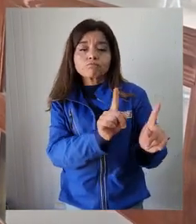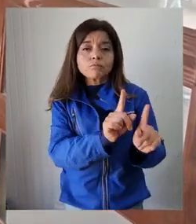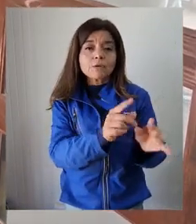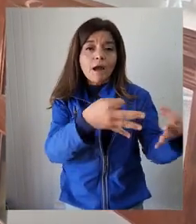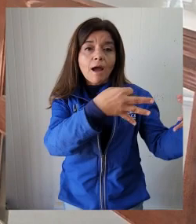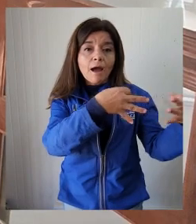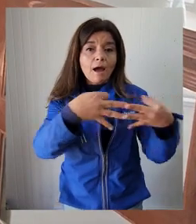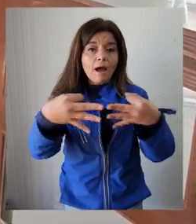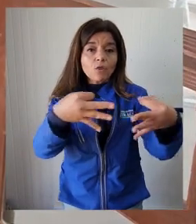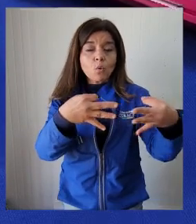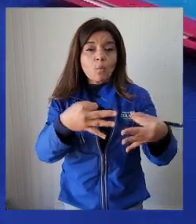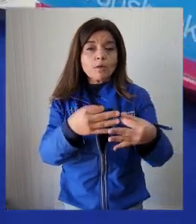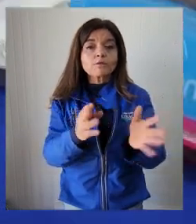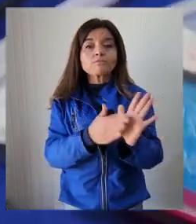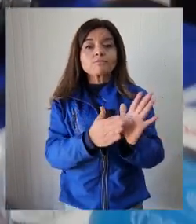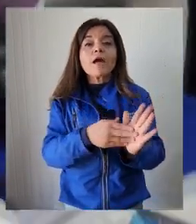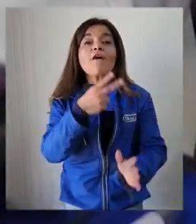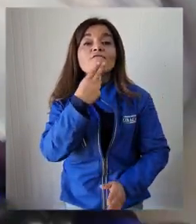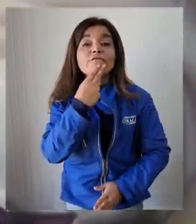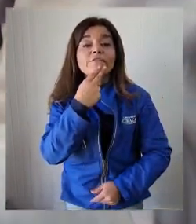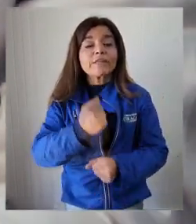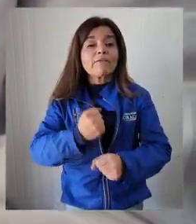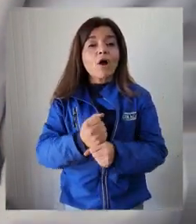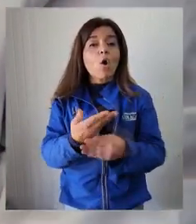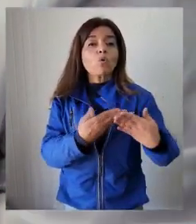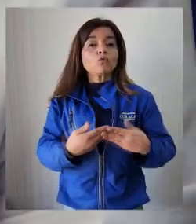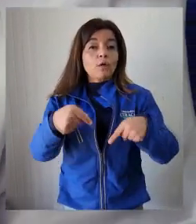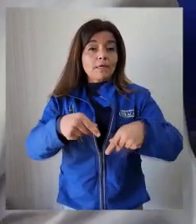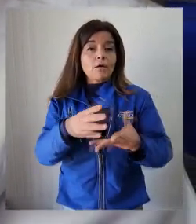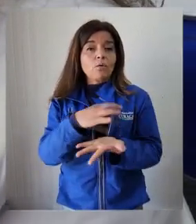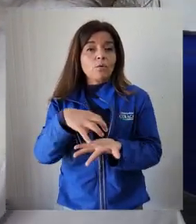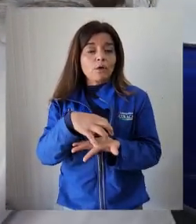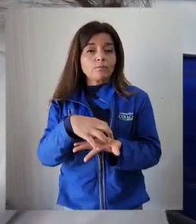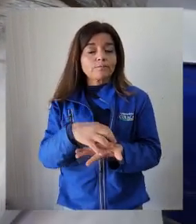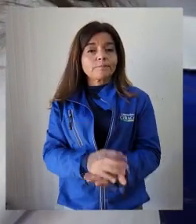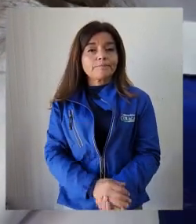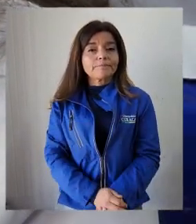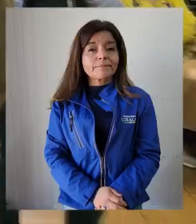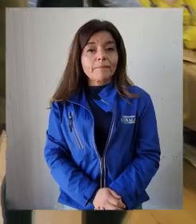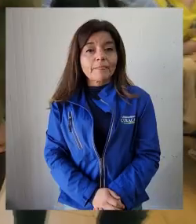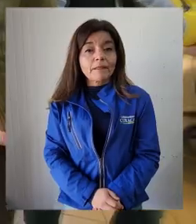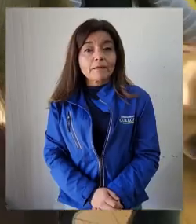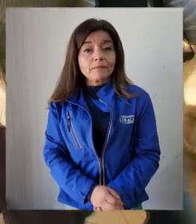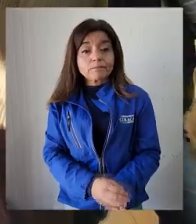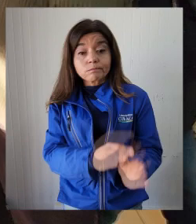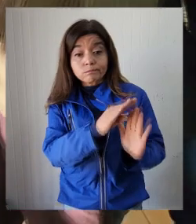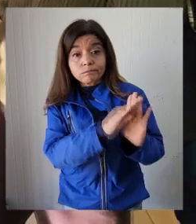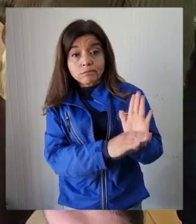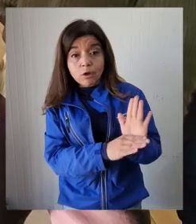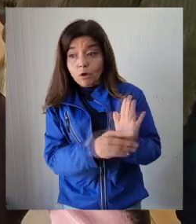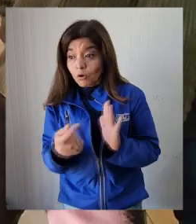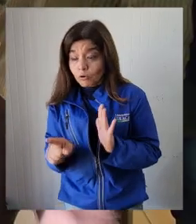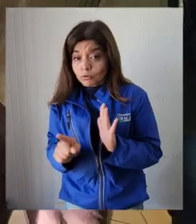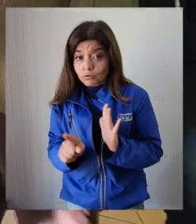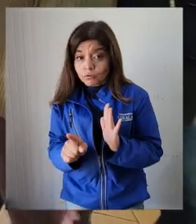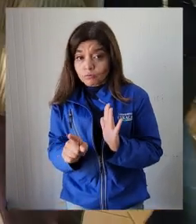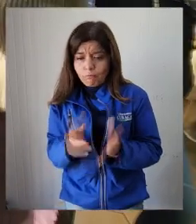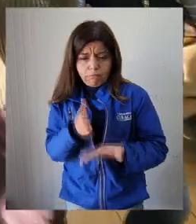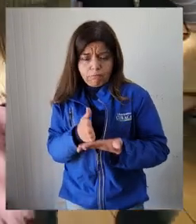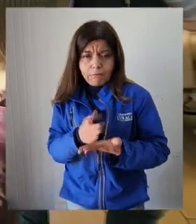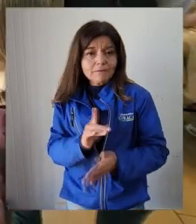que acredite que vive, trabaja o estudia en la comuna. No hay ningún requisito aparte